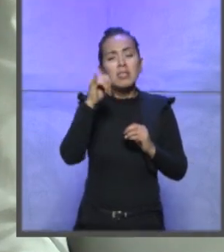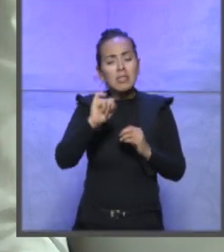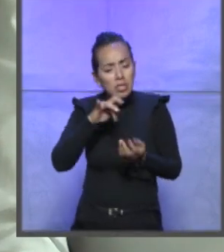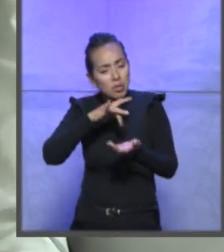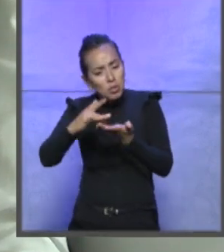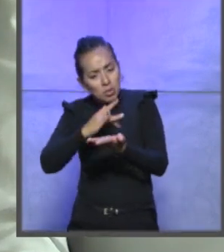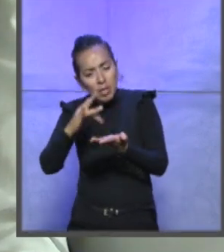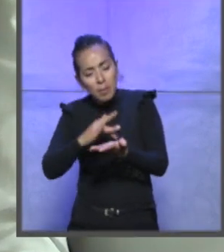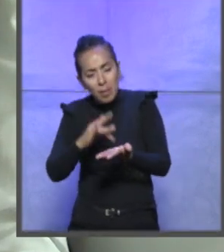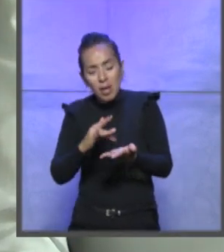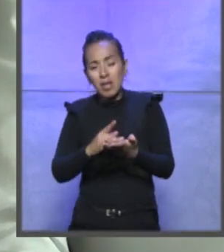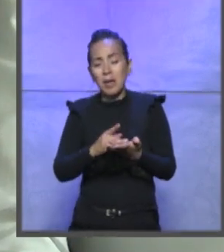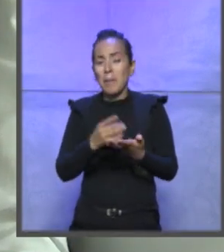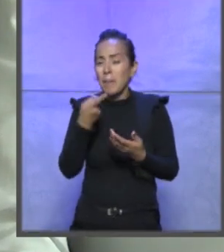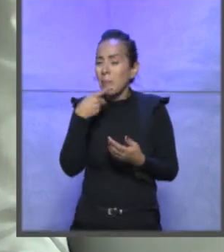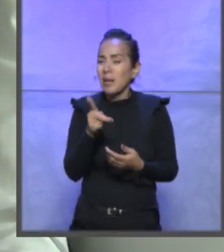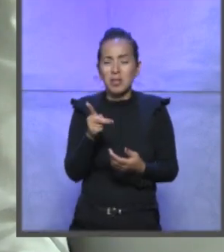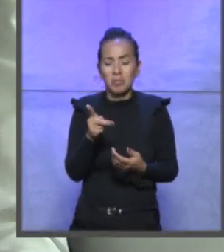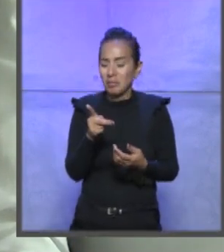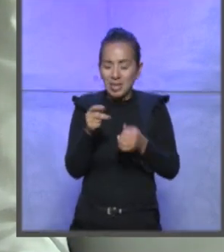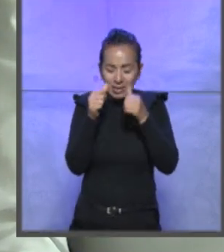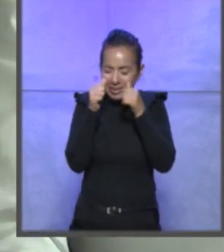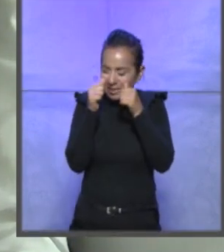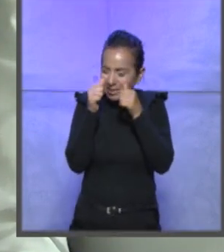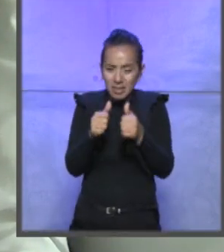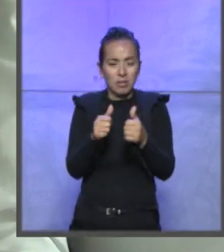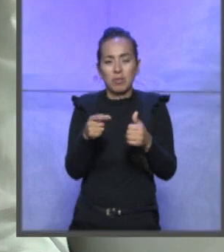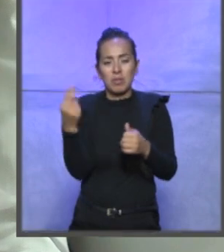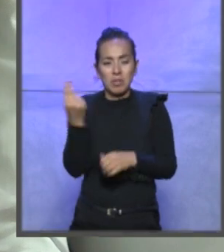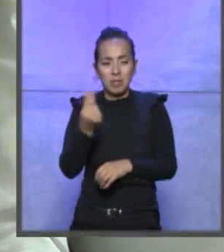pero no escuchan nuestras necesidades. Entonces,